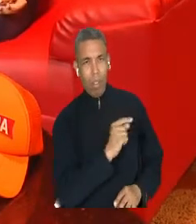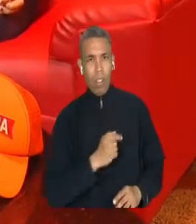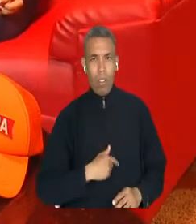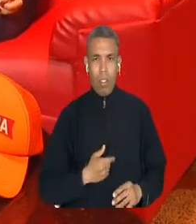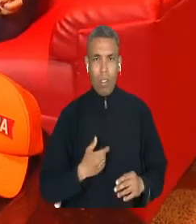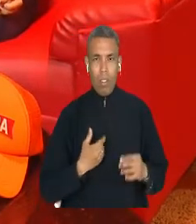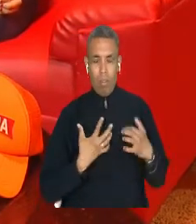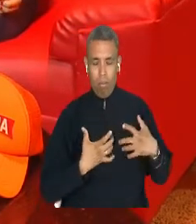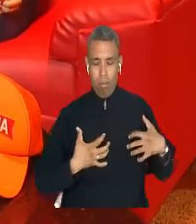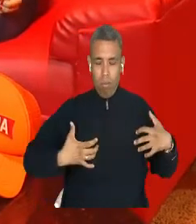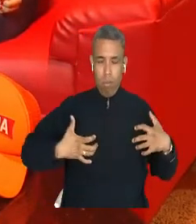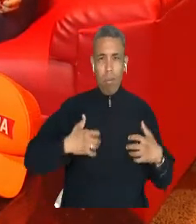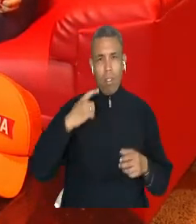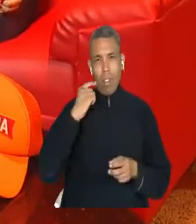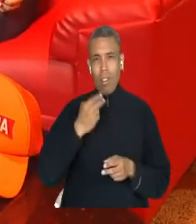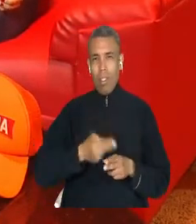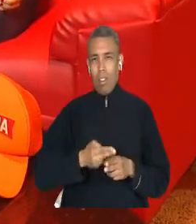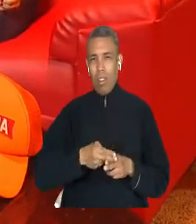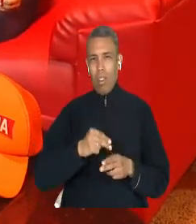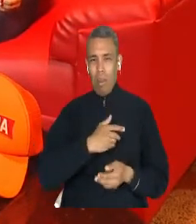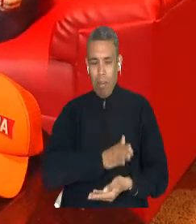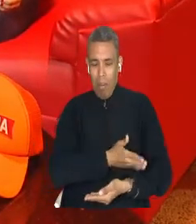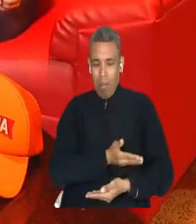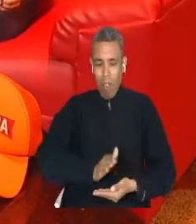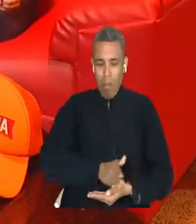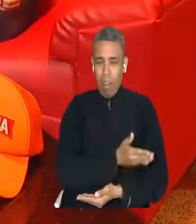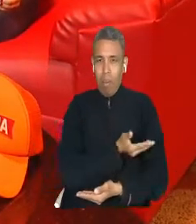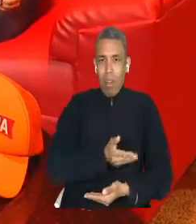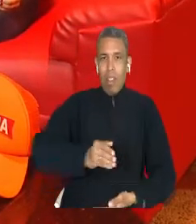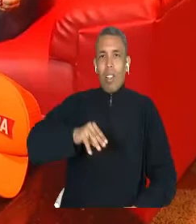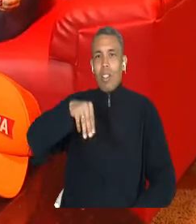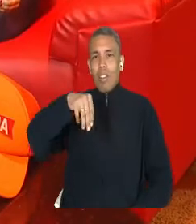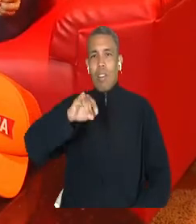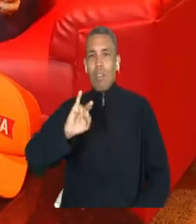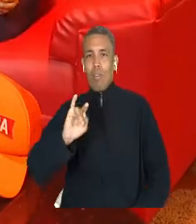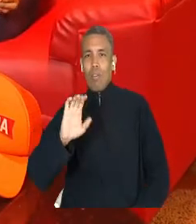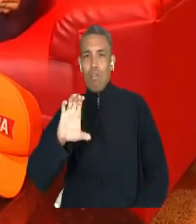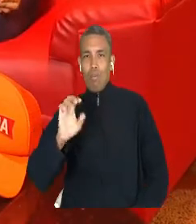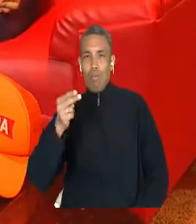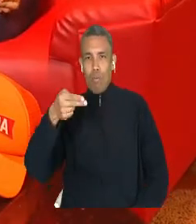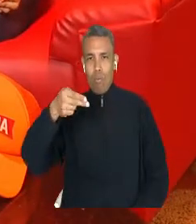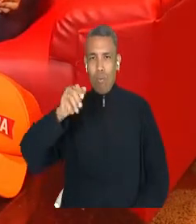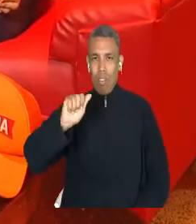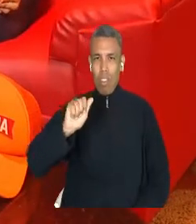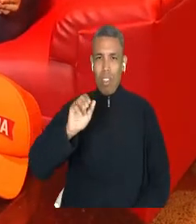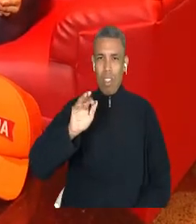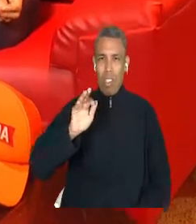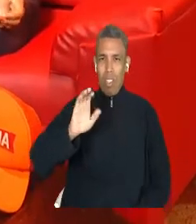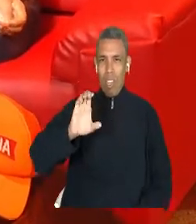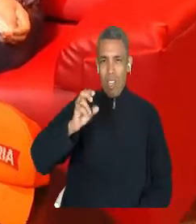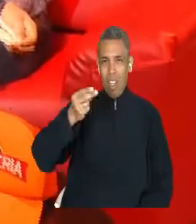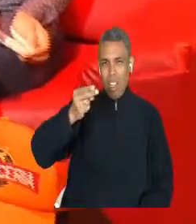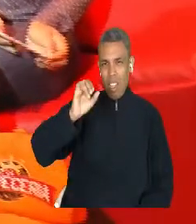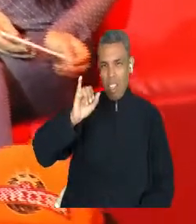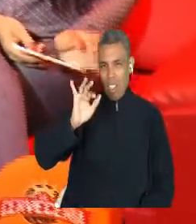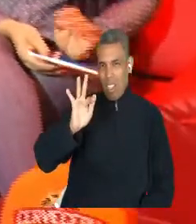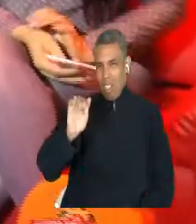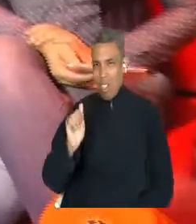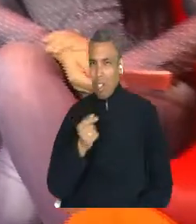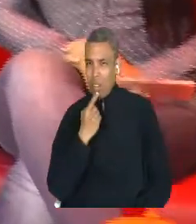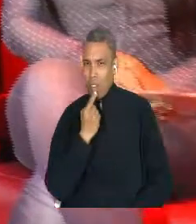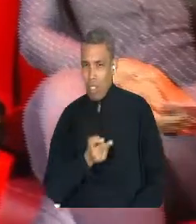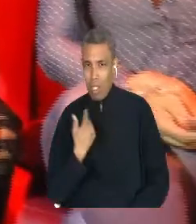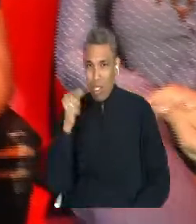la muchachita, ¿cómo que se llama esa canción? Bueno, esa canción me encanta, pero tú dices que es un nuevo rumbo, bueno, con este nuevo compositor,